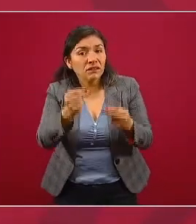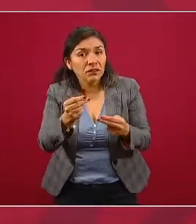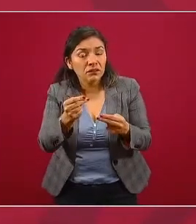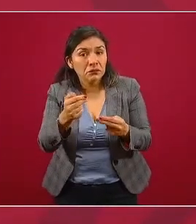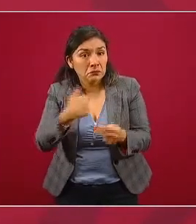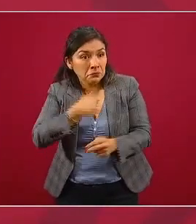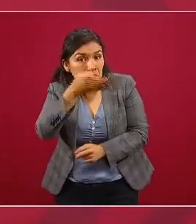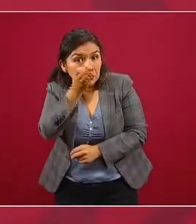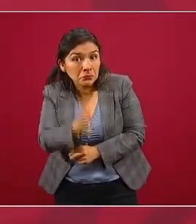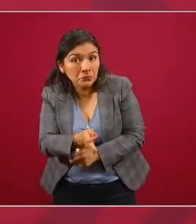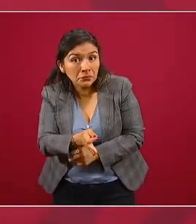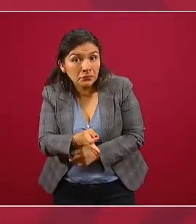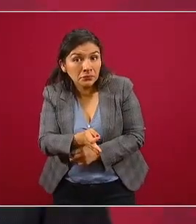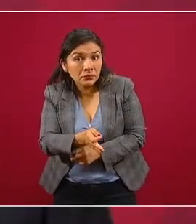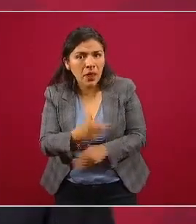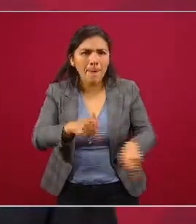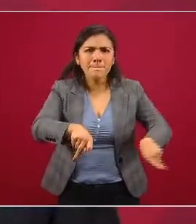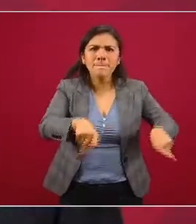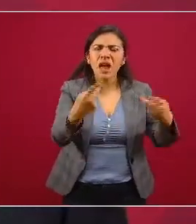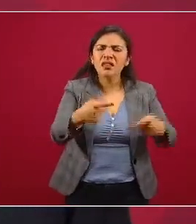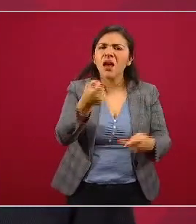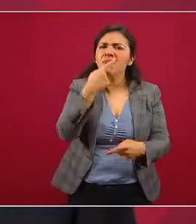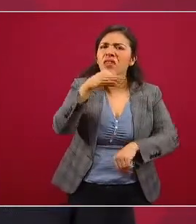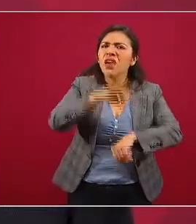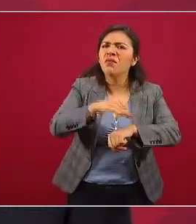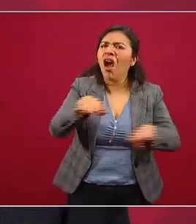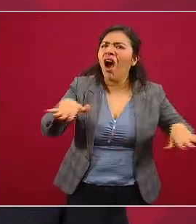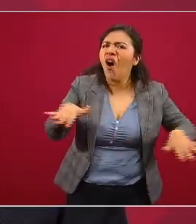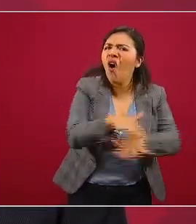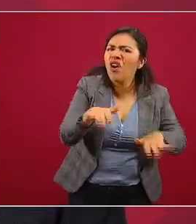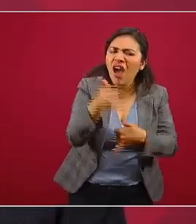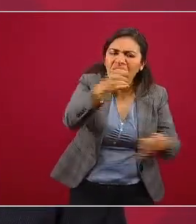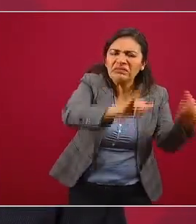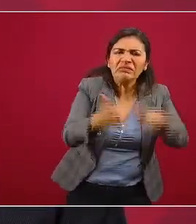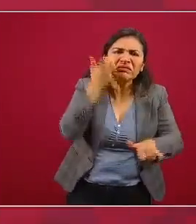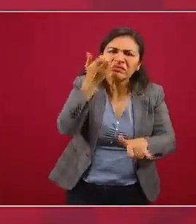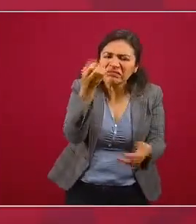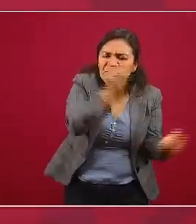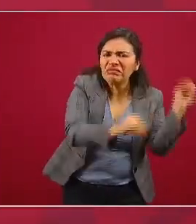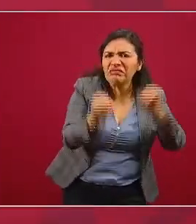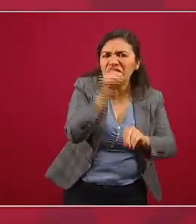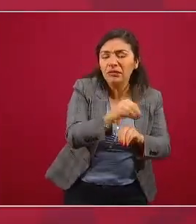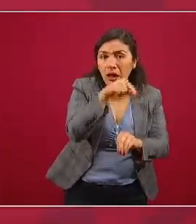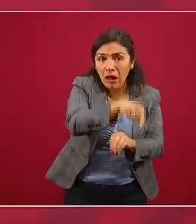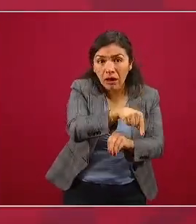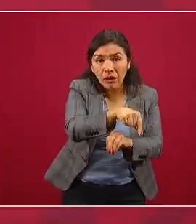que vendían hasta medicamentos adulterados,